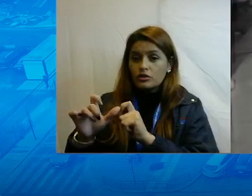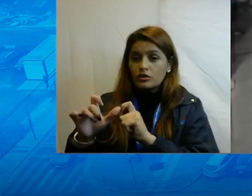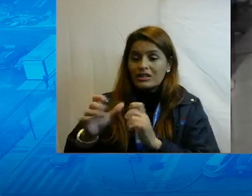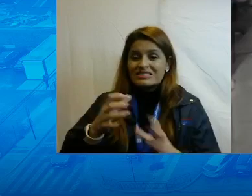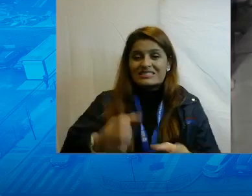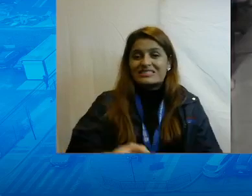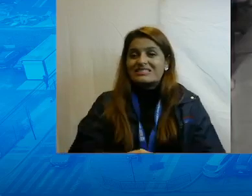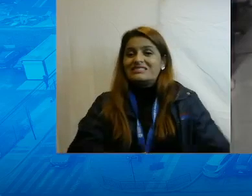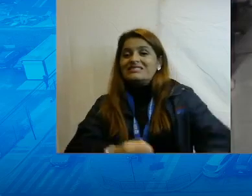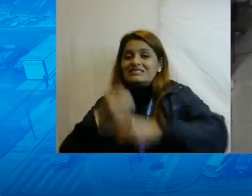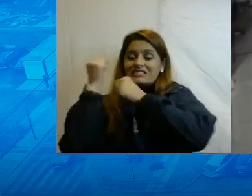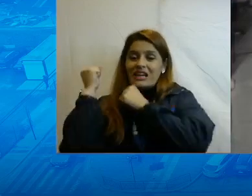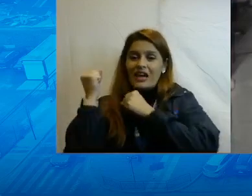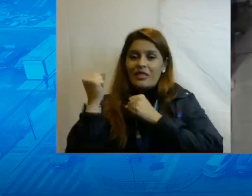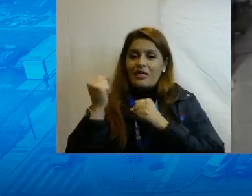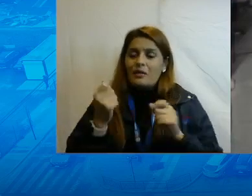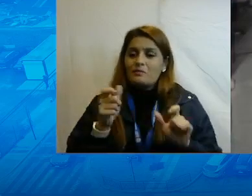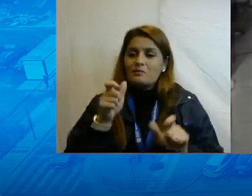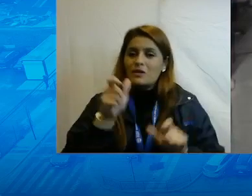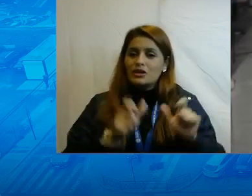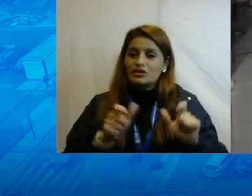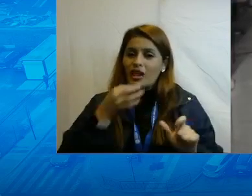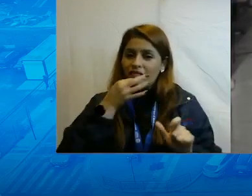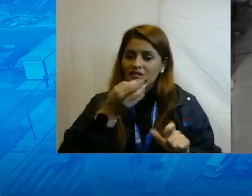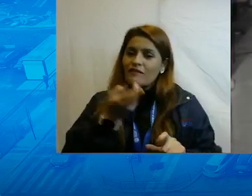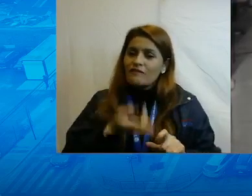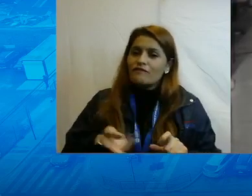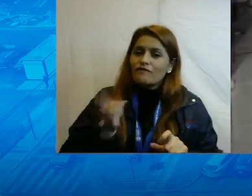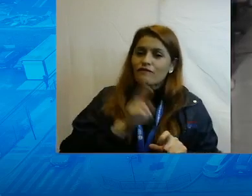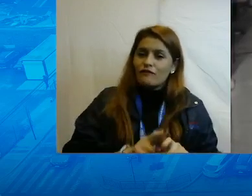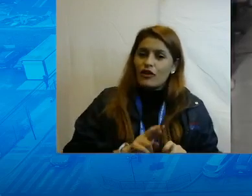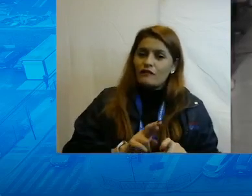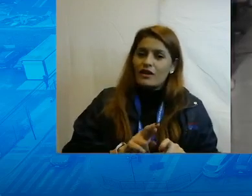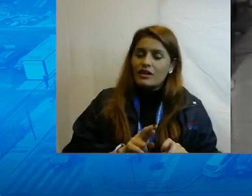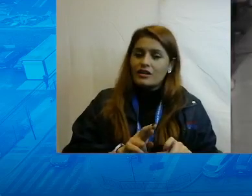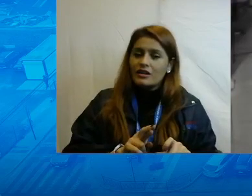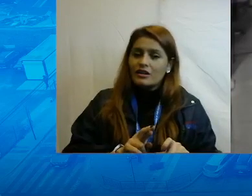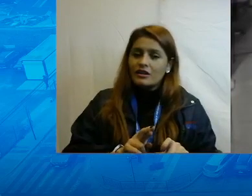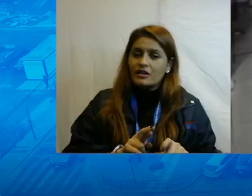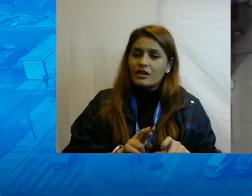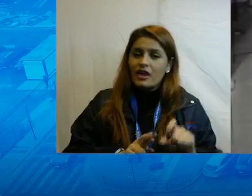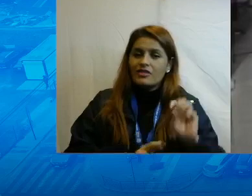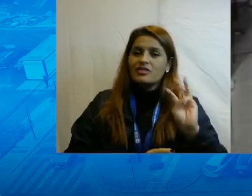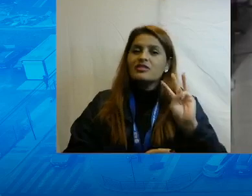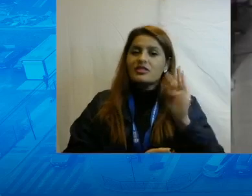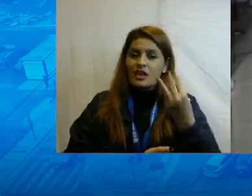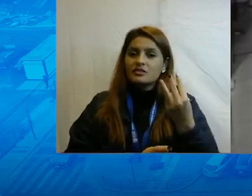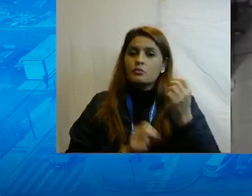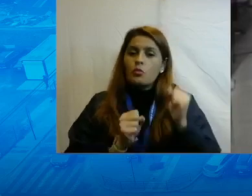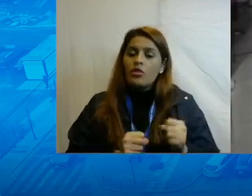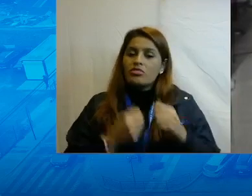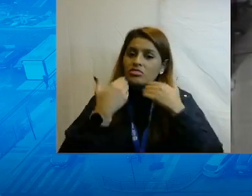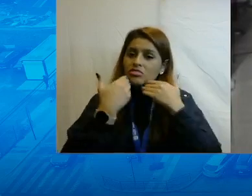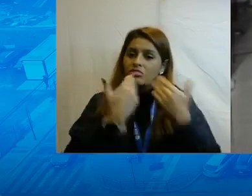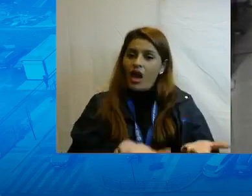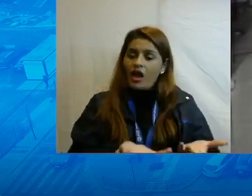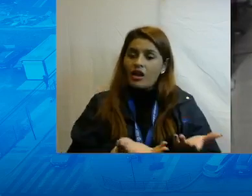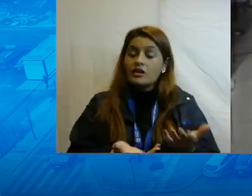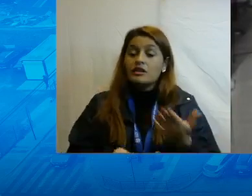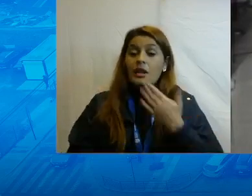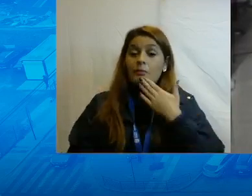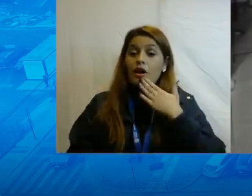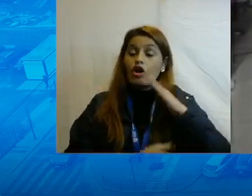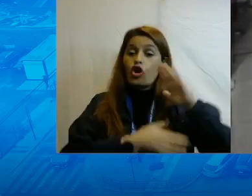Los vecinos proponen volver a plantar una palmera al menos de 3 metros que ellos podrían donar y se comprometen al